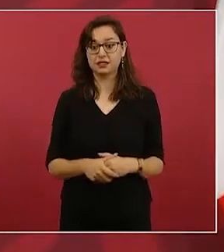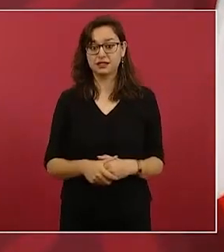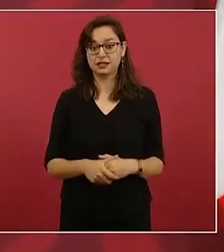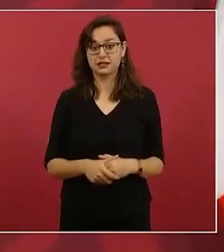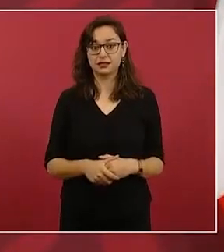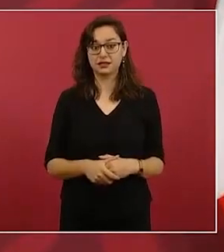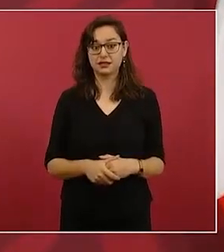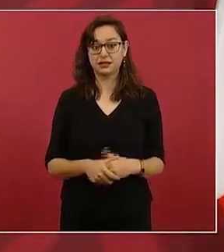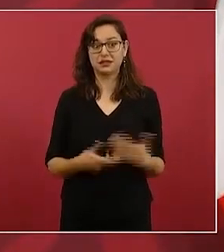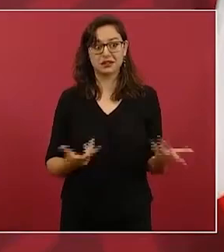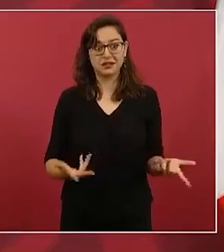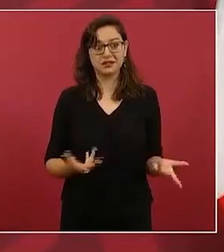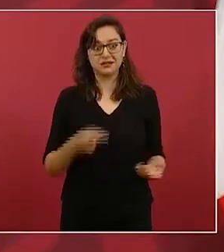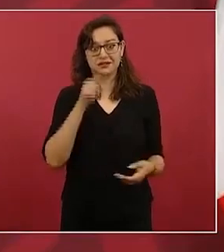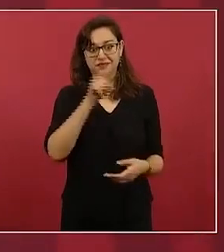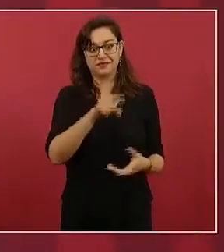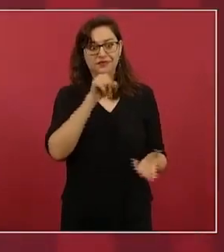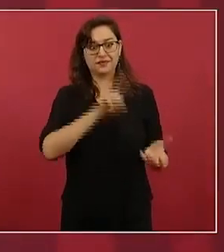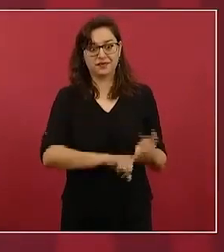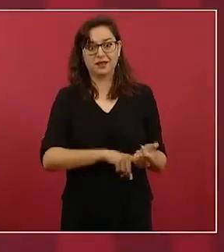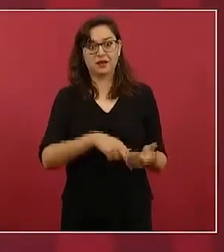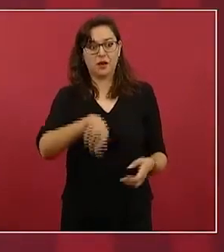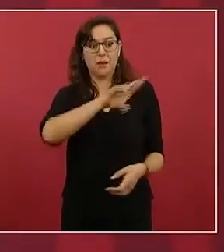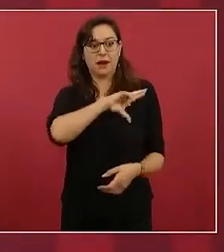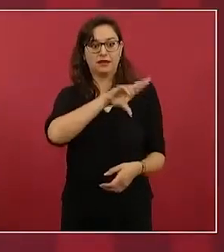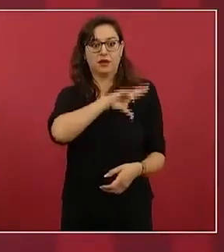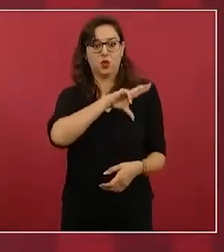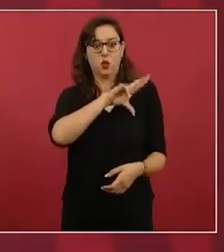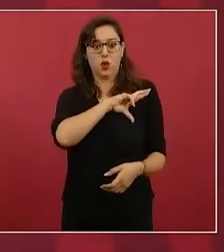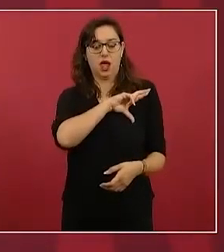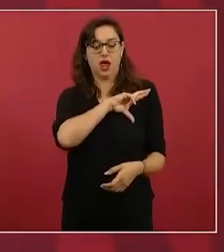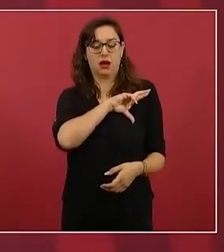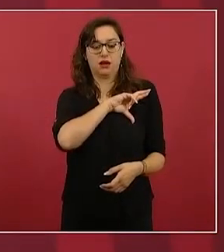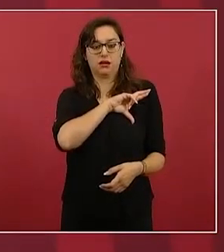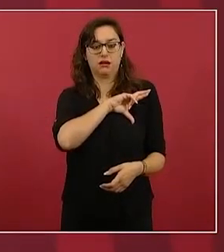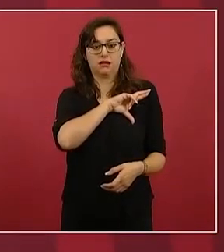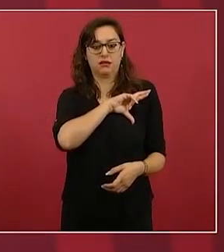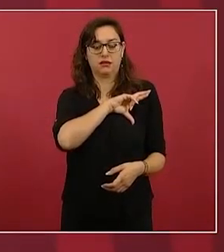que son las que están en manos de particulares.